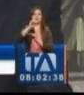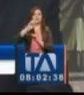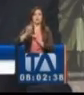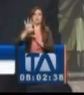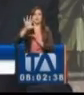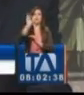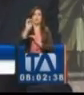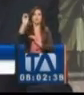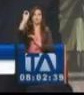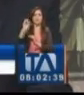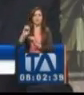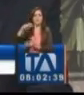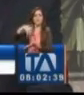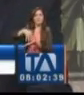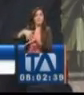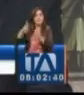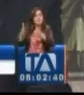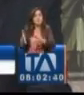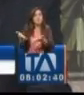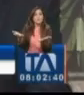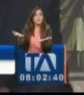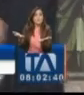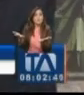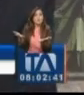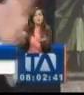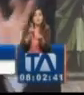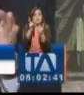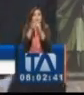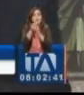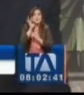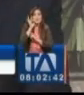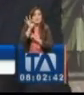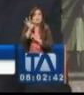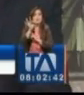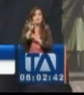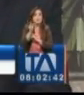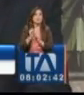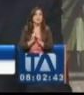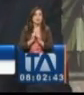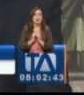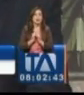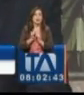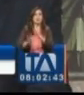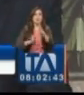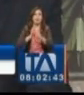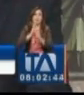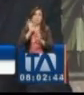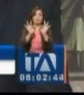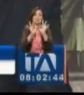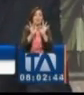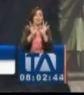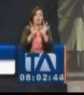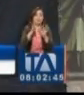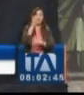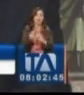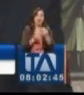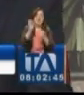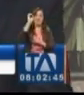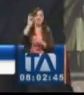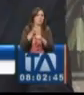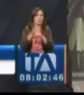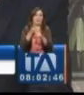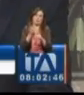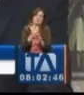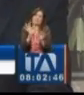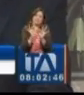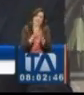0,05% de los estudiantes han sido reprogramados. Debería ser cero en un mundo perfecto. Nosotros queremos que la cosa un día sea